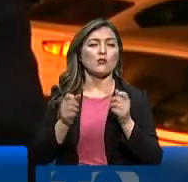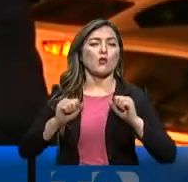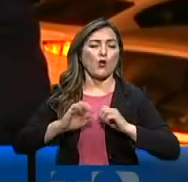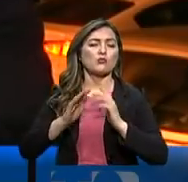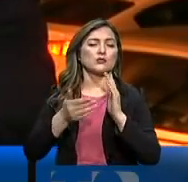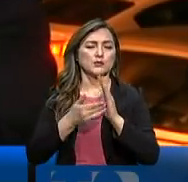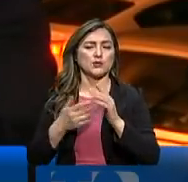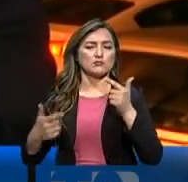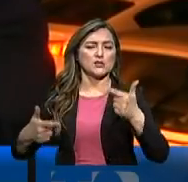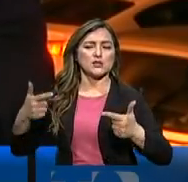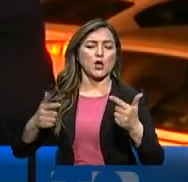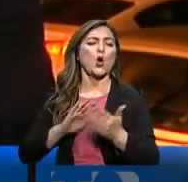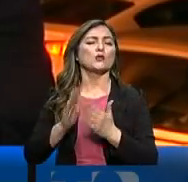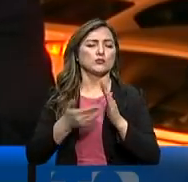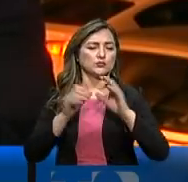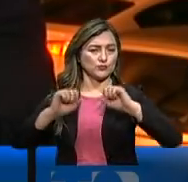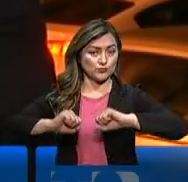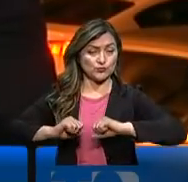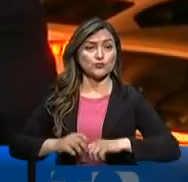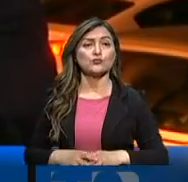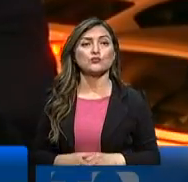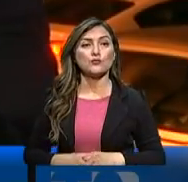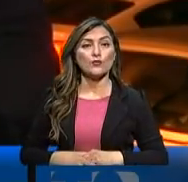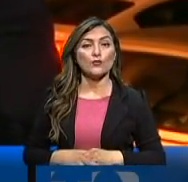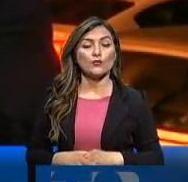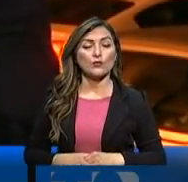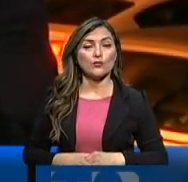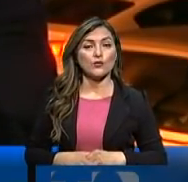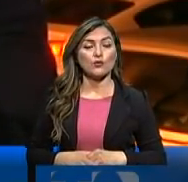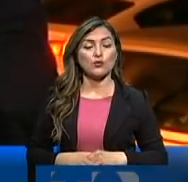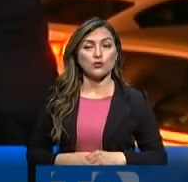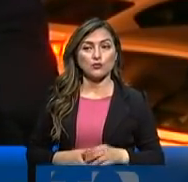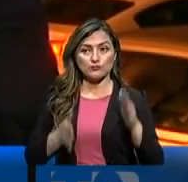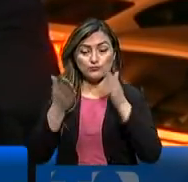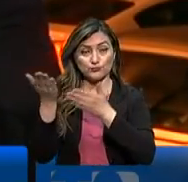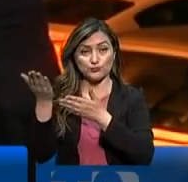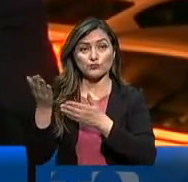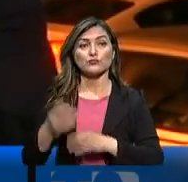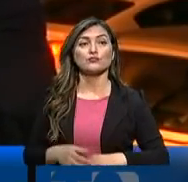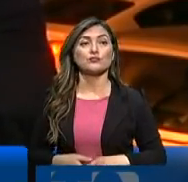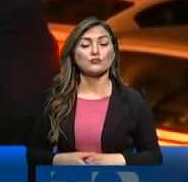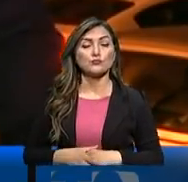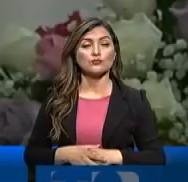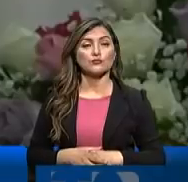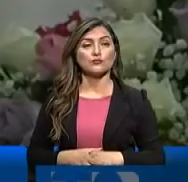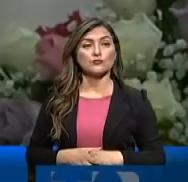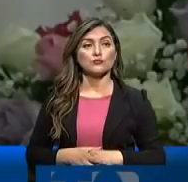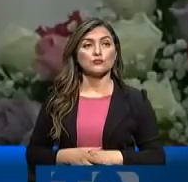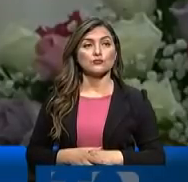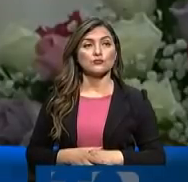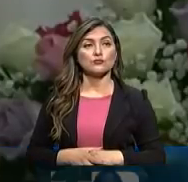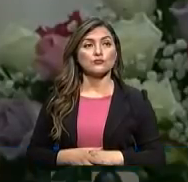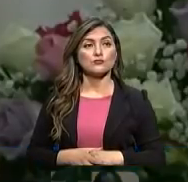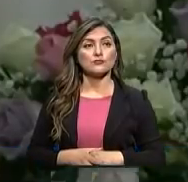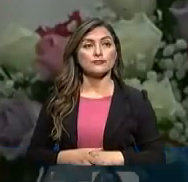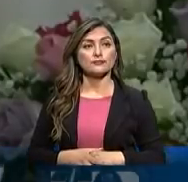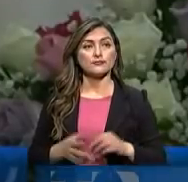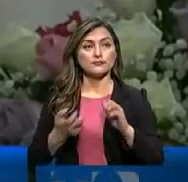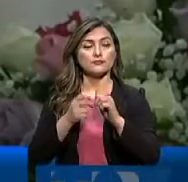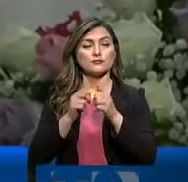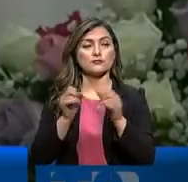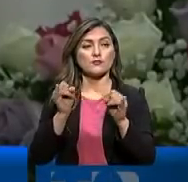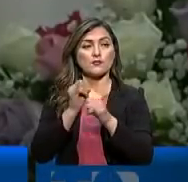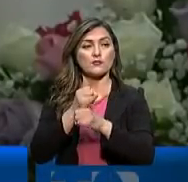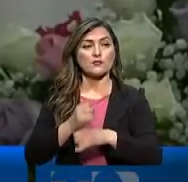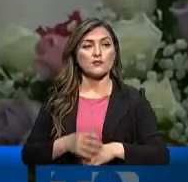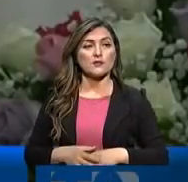cualquier momento se registren enfrentamientos entre las bandas. Escuchemos lo que dijeron las autoridades. Esta es una crisis